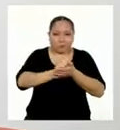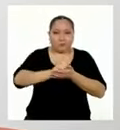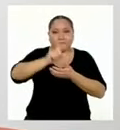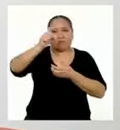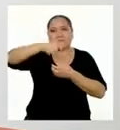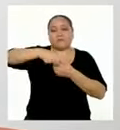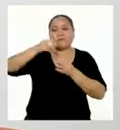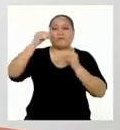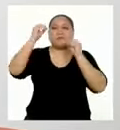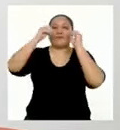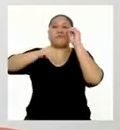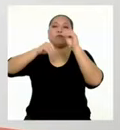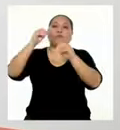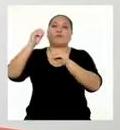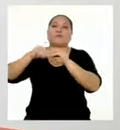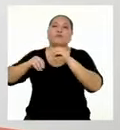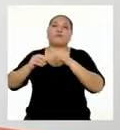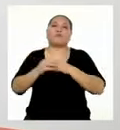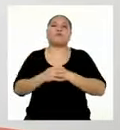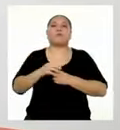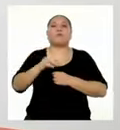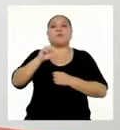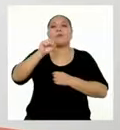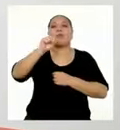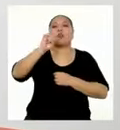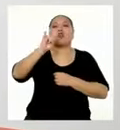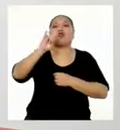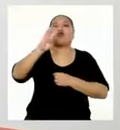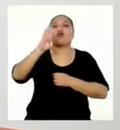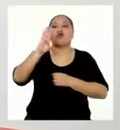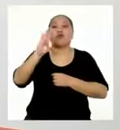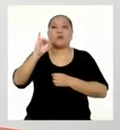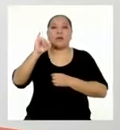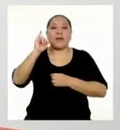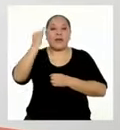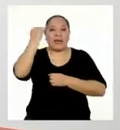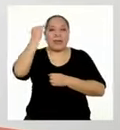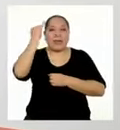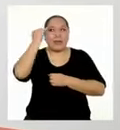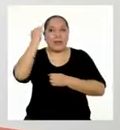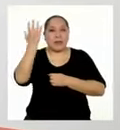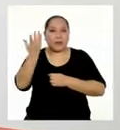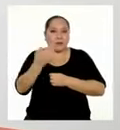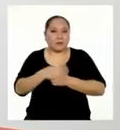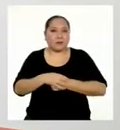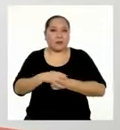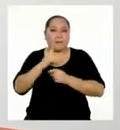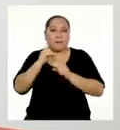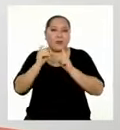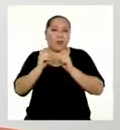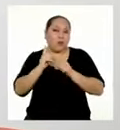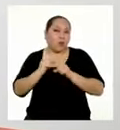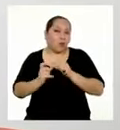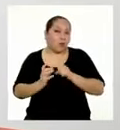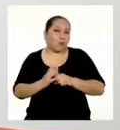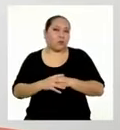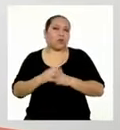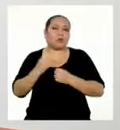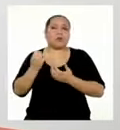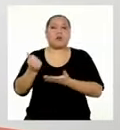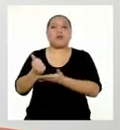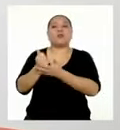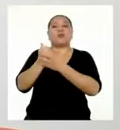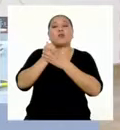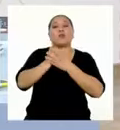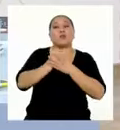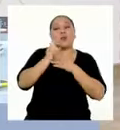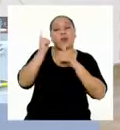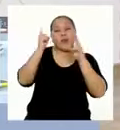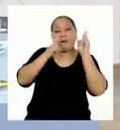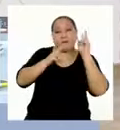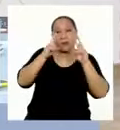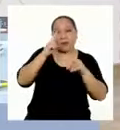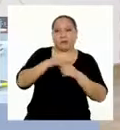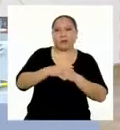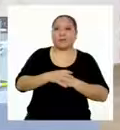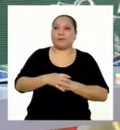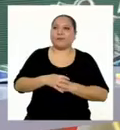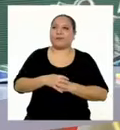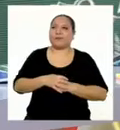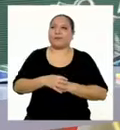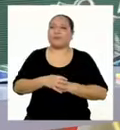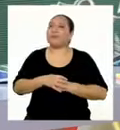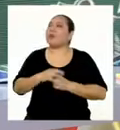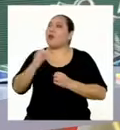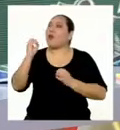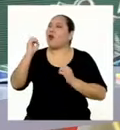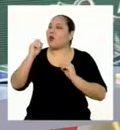debemos plantear los subcriterios y preguntas que nos permitirán hacer esta revisión. De acuerdo,